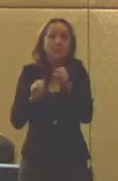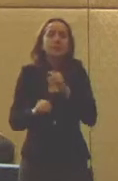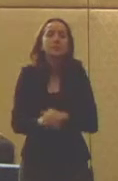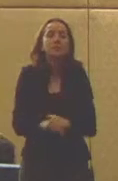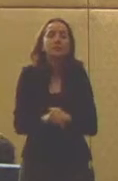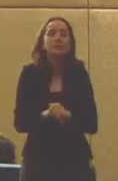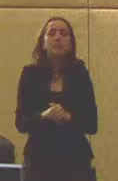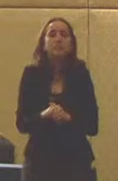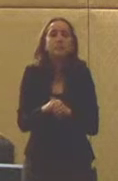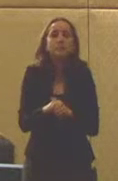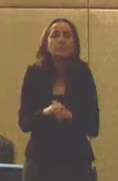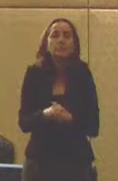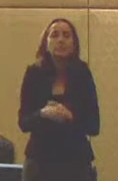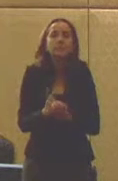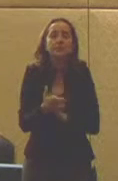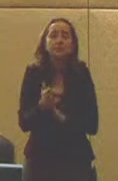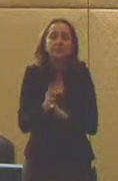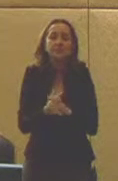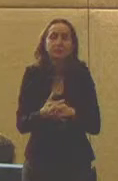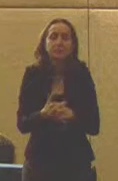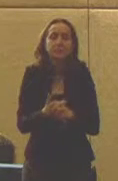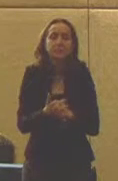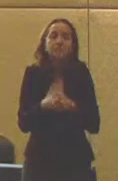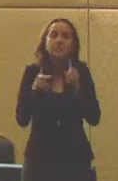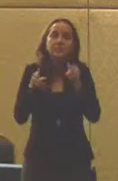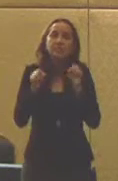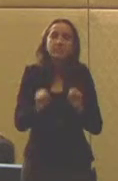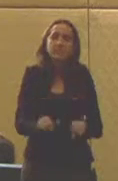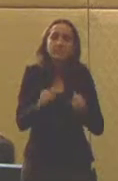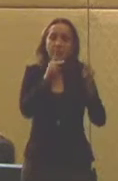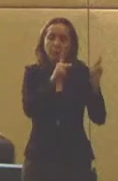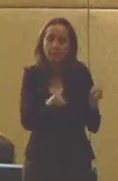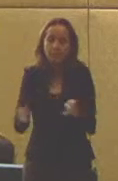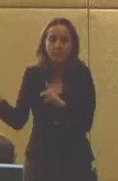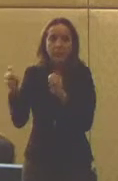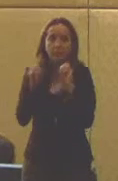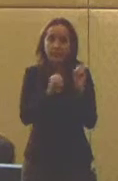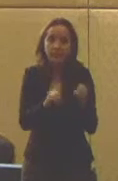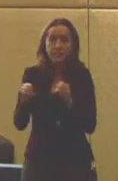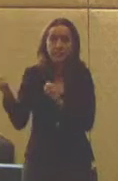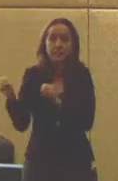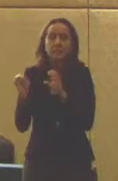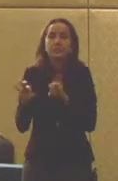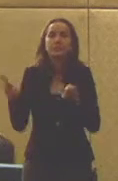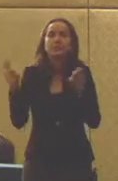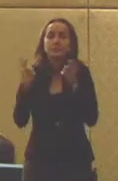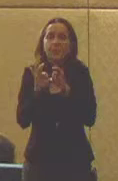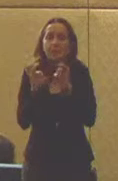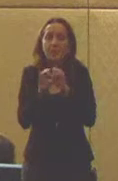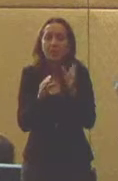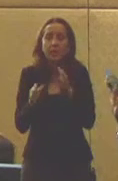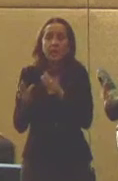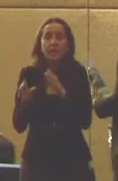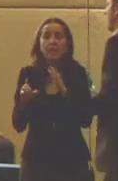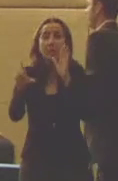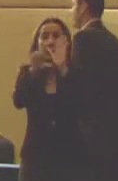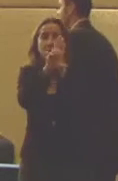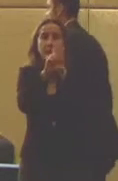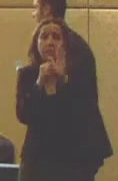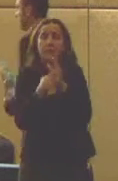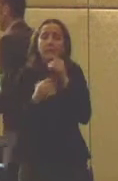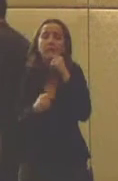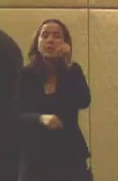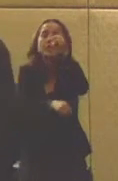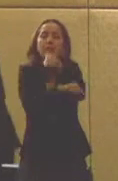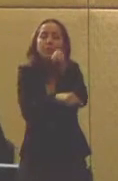sucede en Europa, ¿no? En los planes de ordenamiento, ¿cuántos marcos legales de la región hacen mandatorio